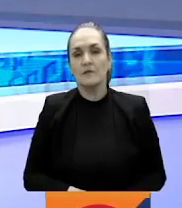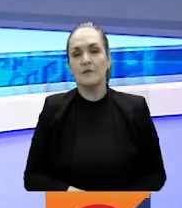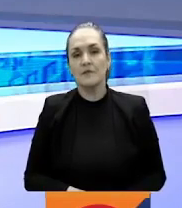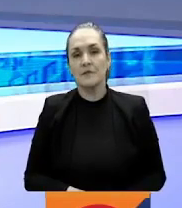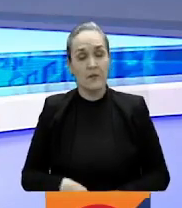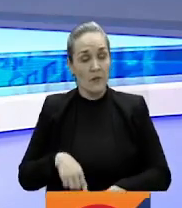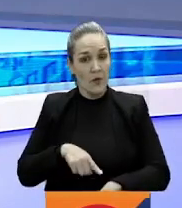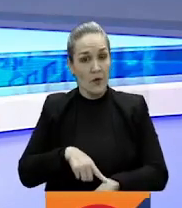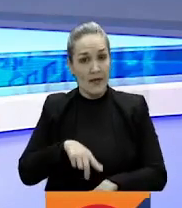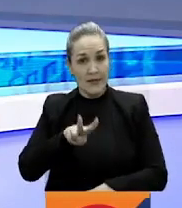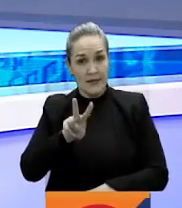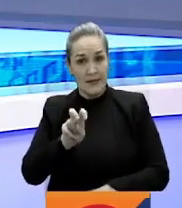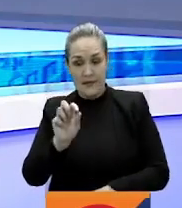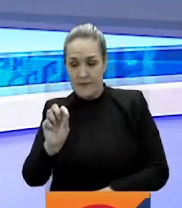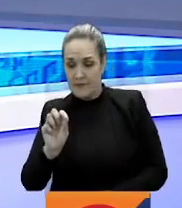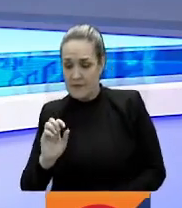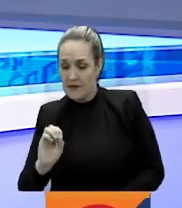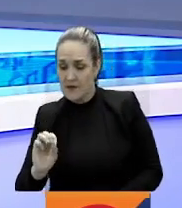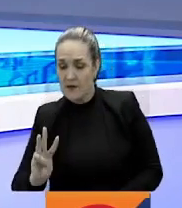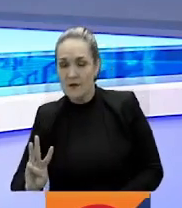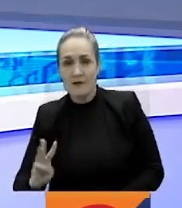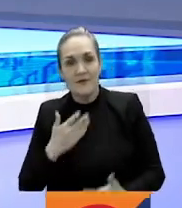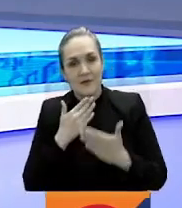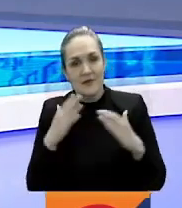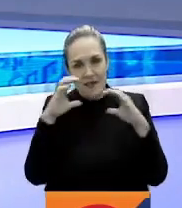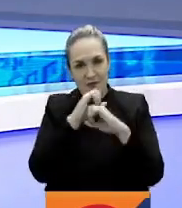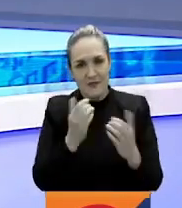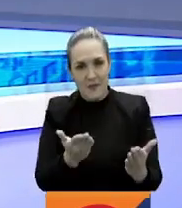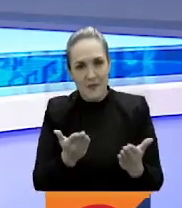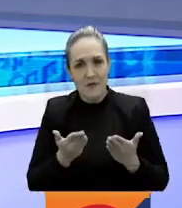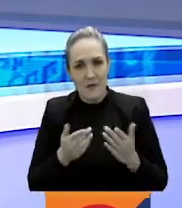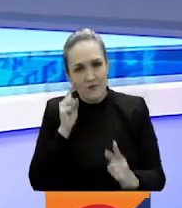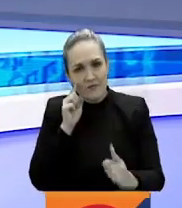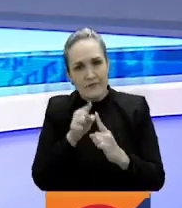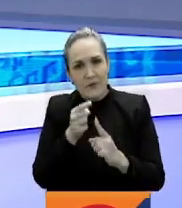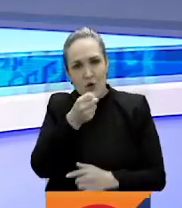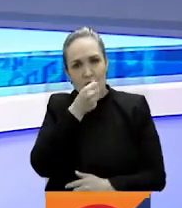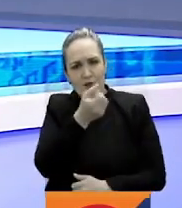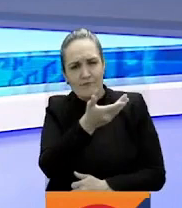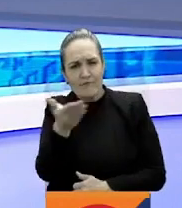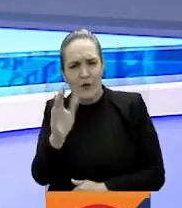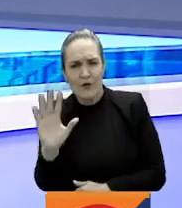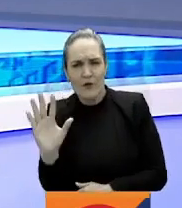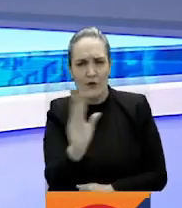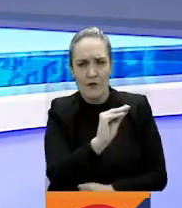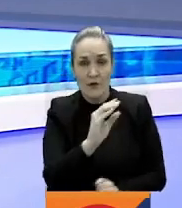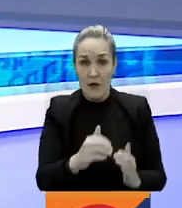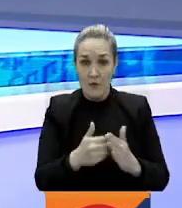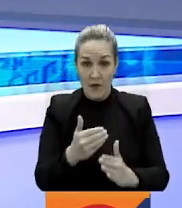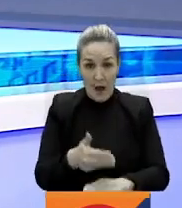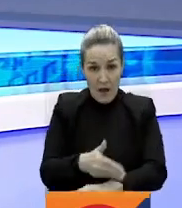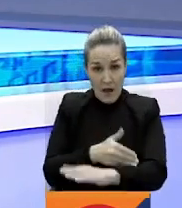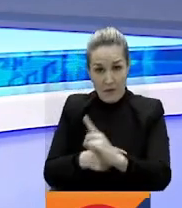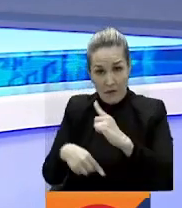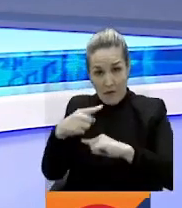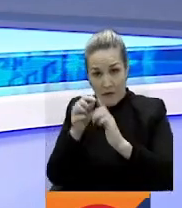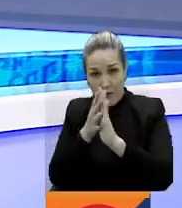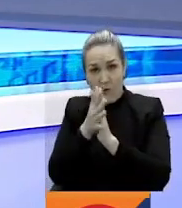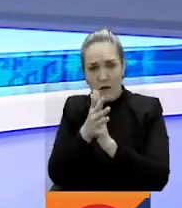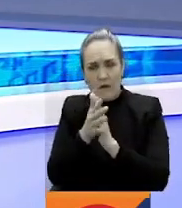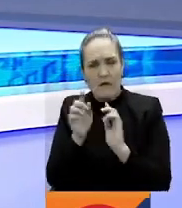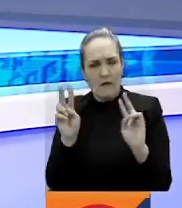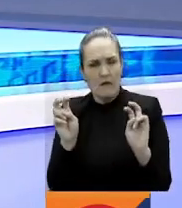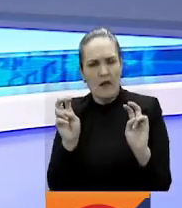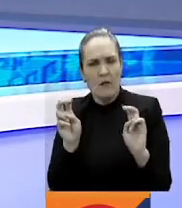7:03 de la noche, buenas noches y bienvenidos al noticiero de todos. Iniciamos con la noticia con la que arrancamos esta emisión, lo